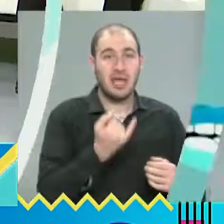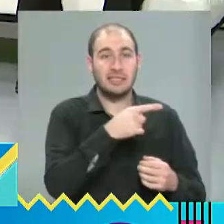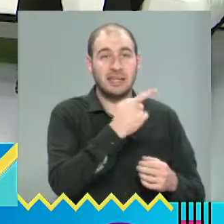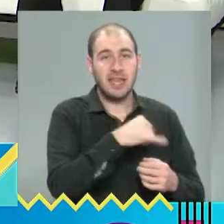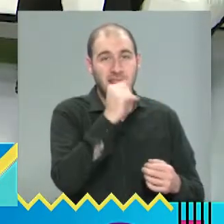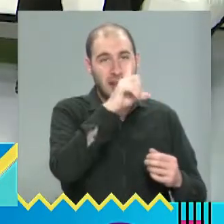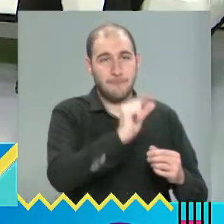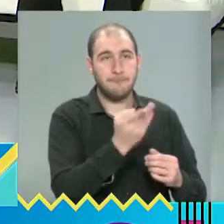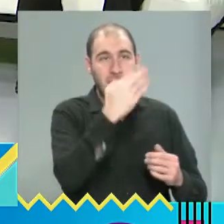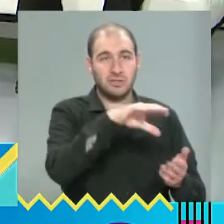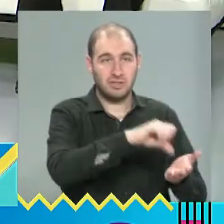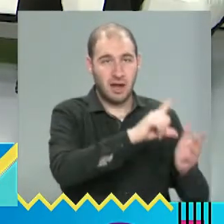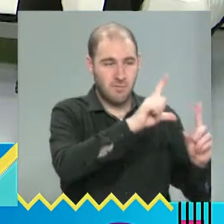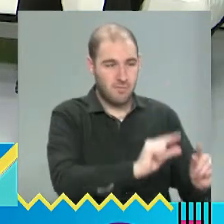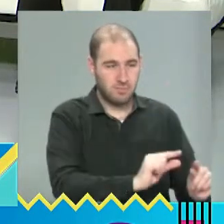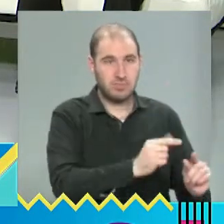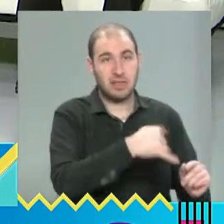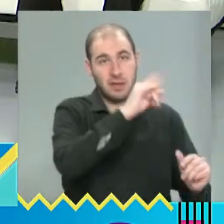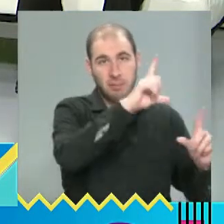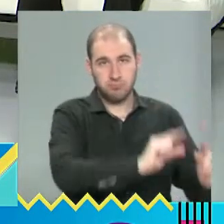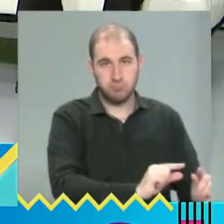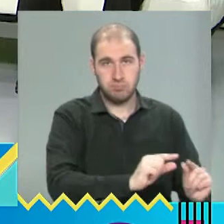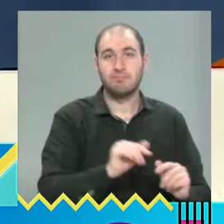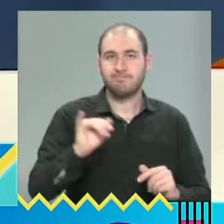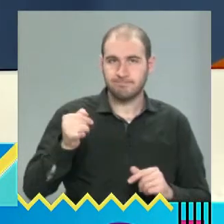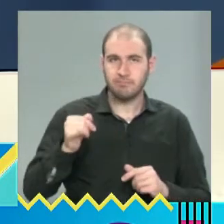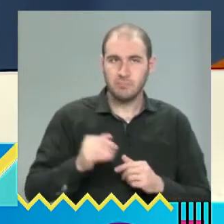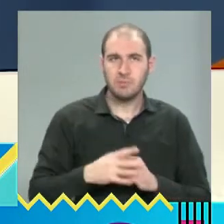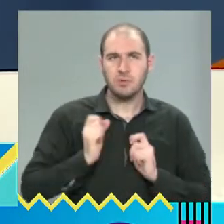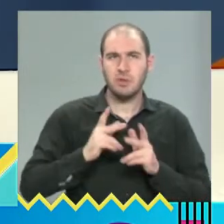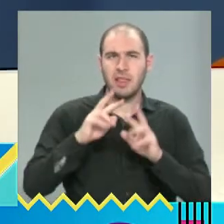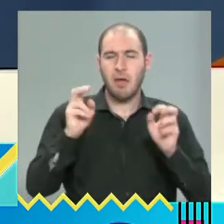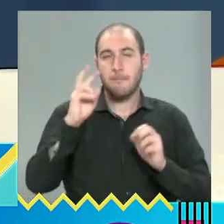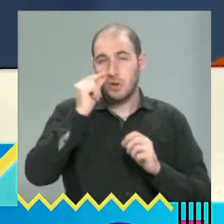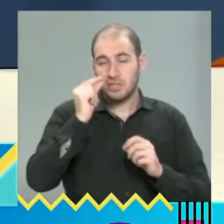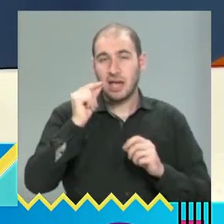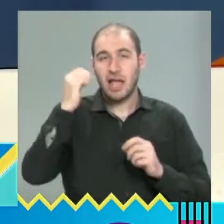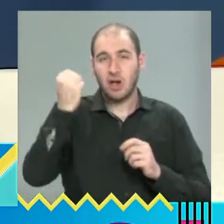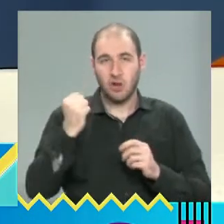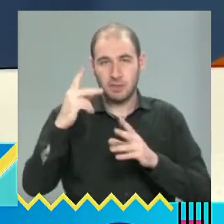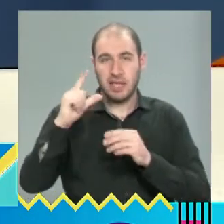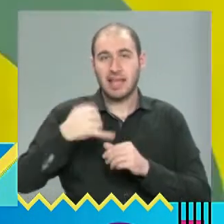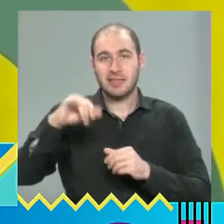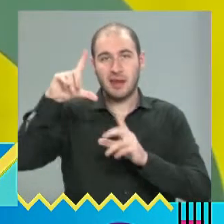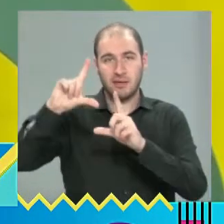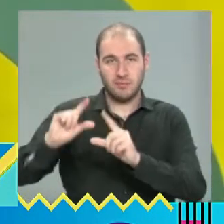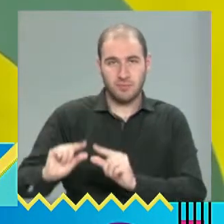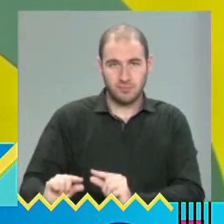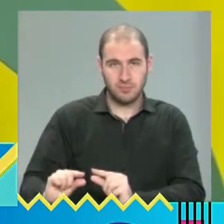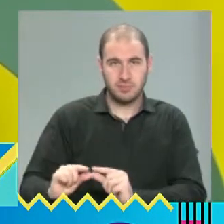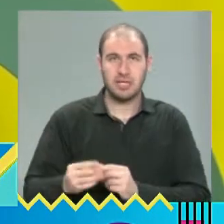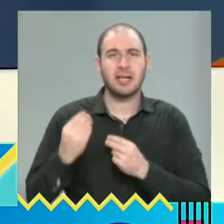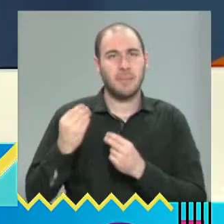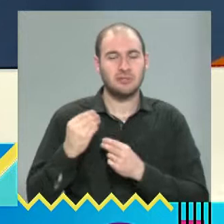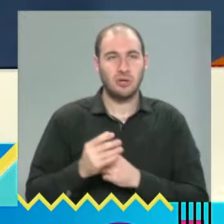tasas de interés del Banco Central. Exacto. Entonces, eso es lo que yo digo, política monetaria menos restrictiva. Bajaron las tasas de interés.